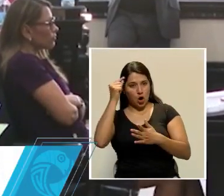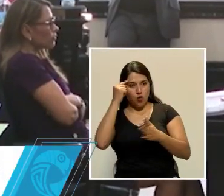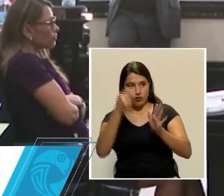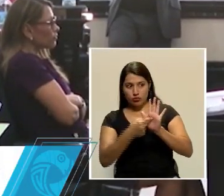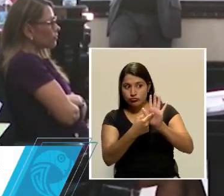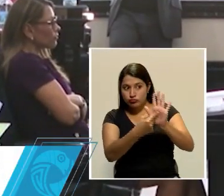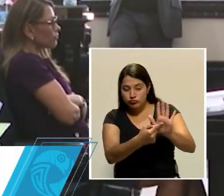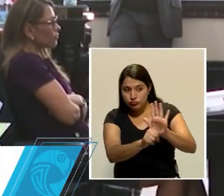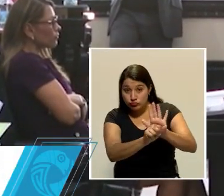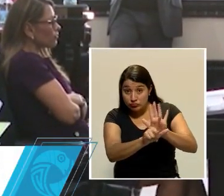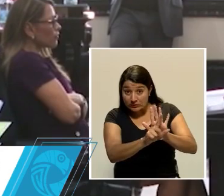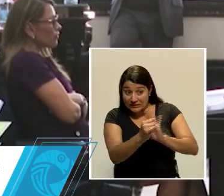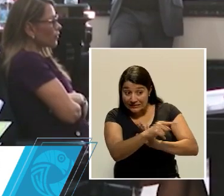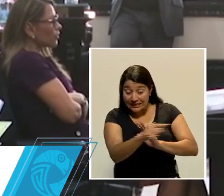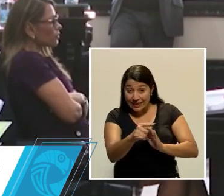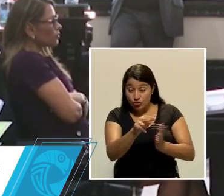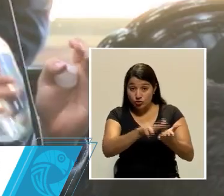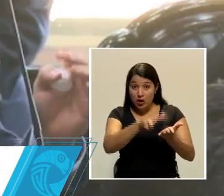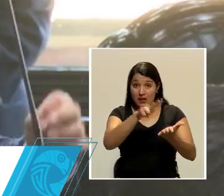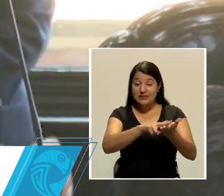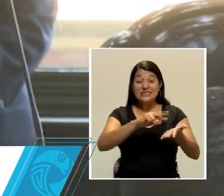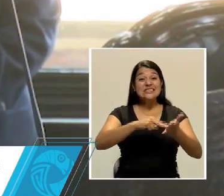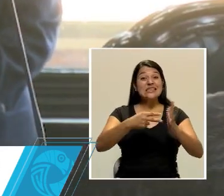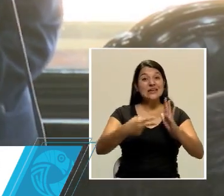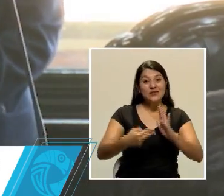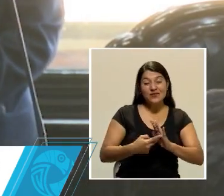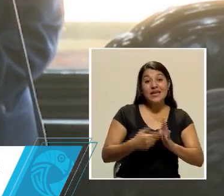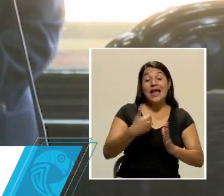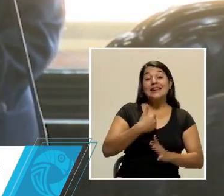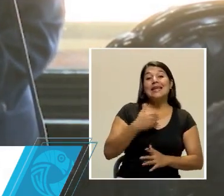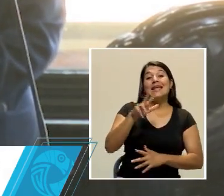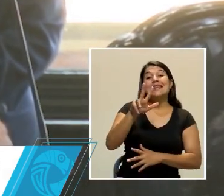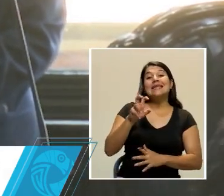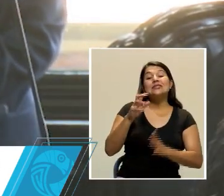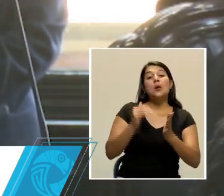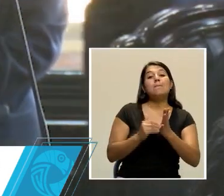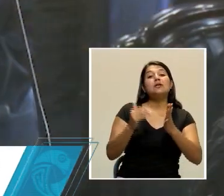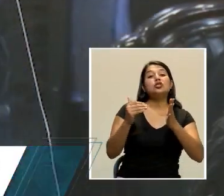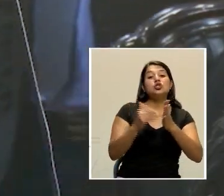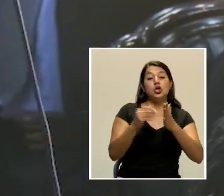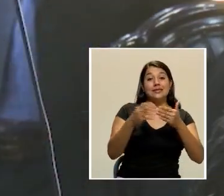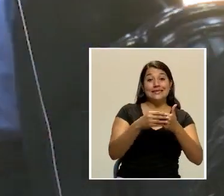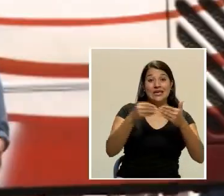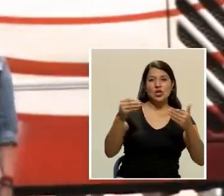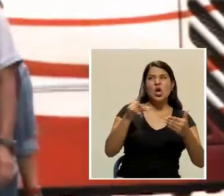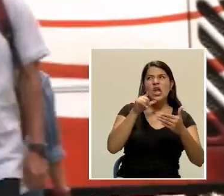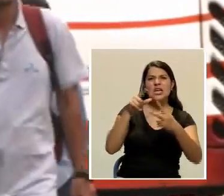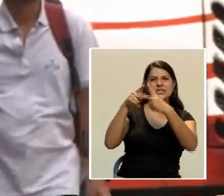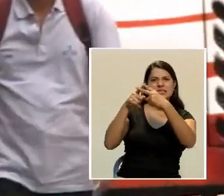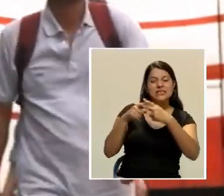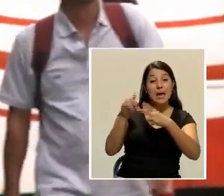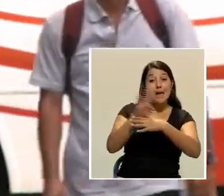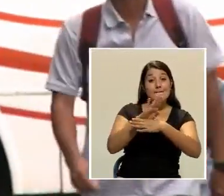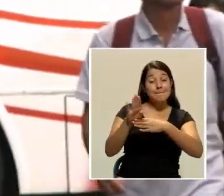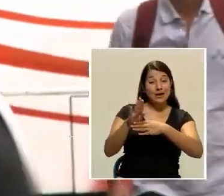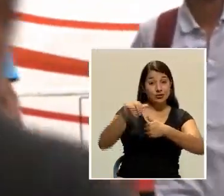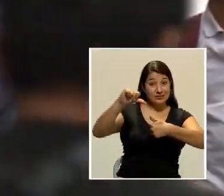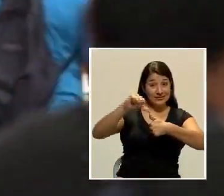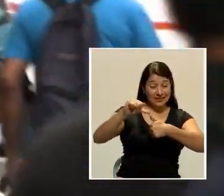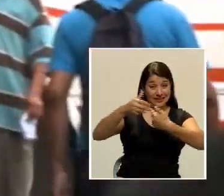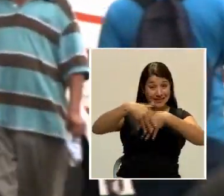unas 18,000 empresas afectadas económicamente por la pandemia. De aprobarse